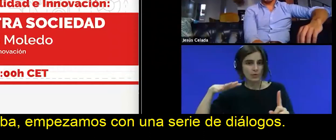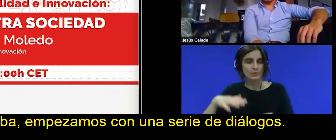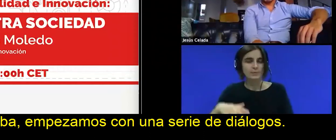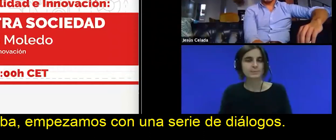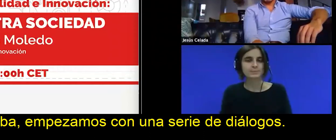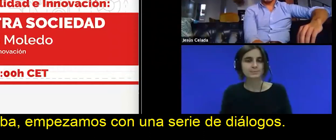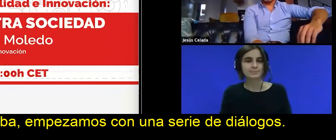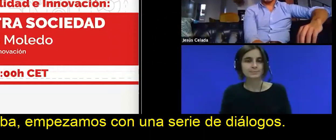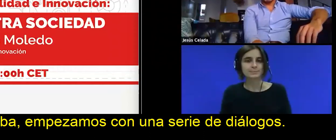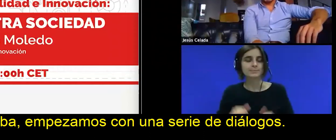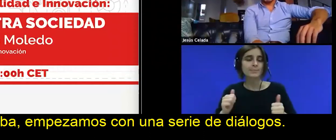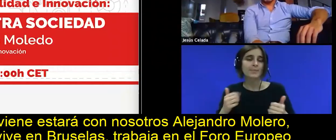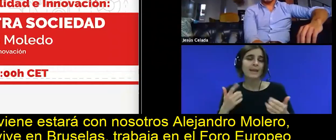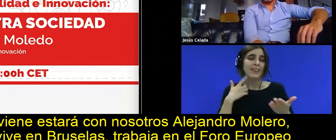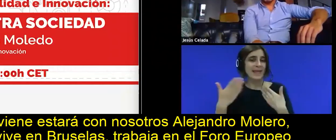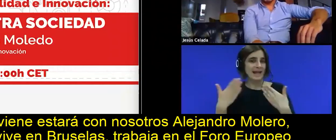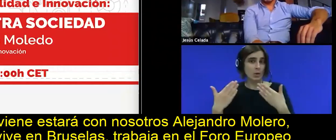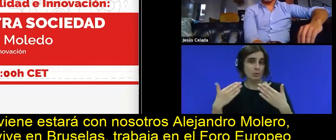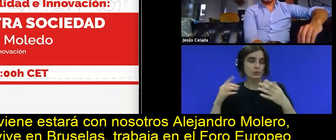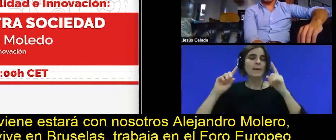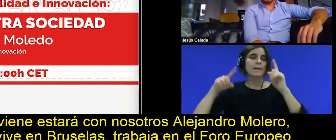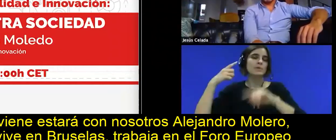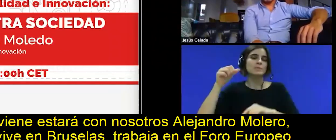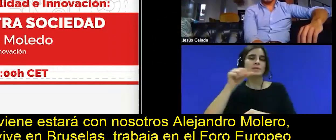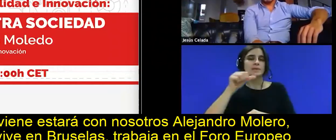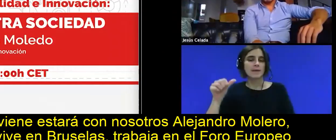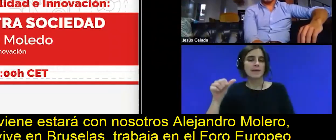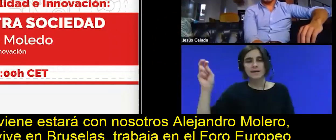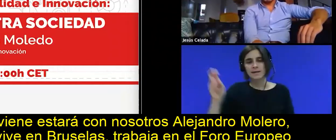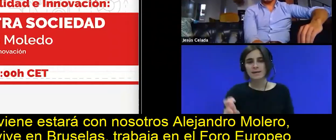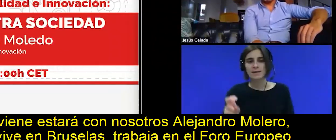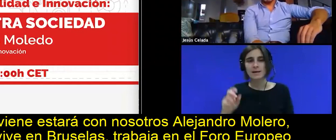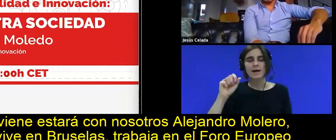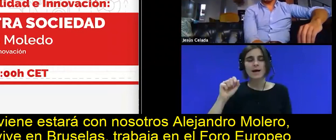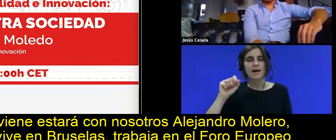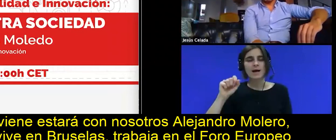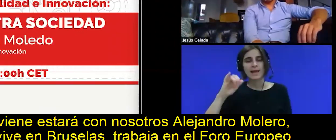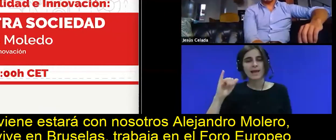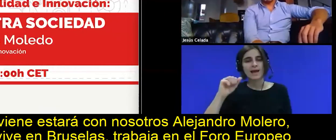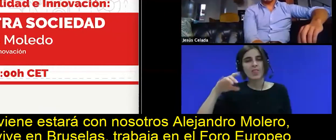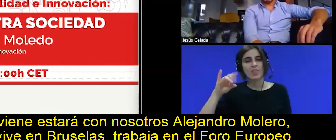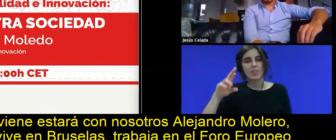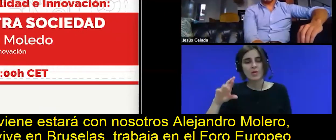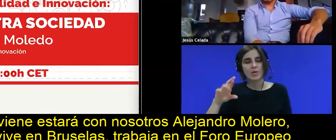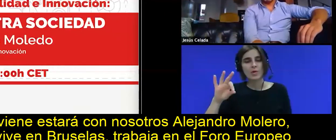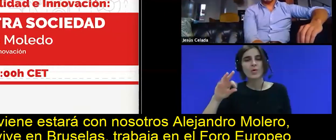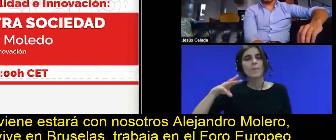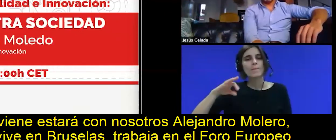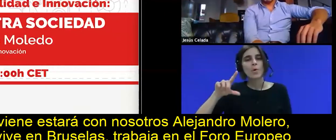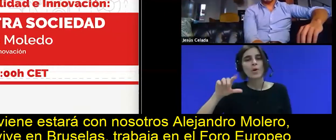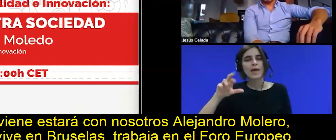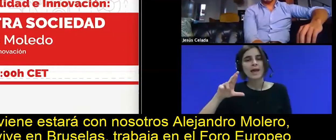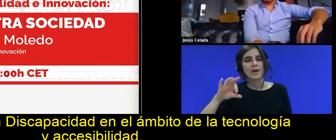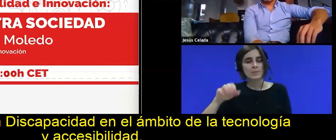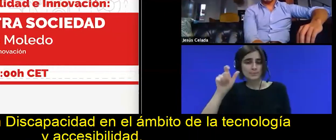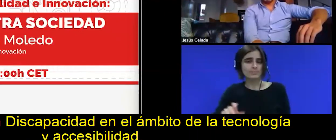de diálogos. La semana que viene estará con nosotros Alejandro Moledo. Es un español que vive en Bruselas, trabaja en el EDF, en el